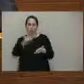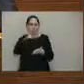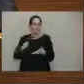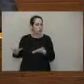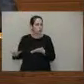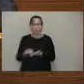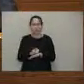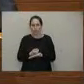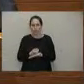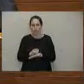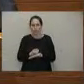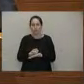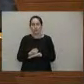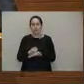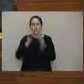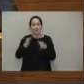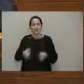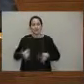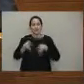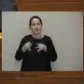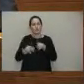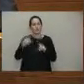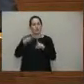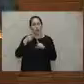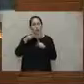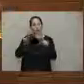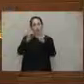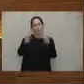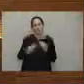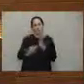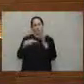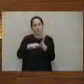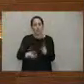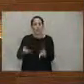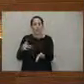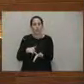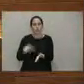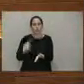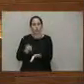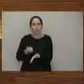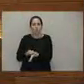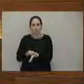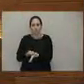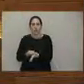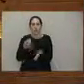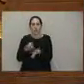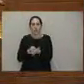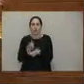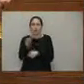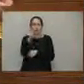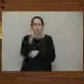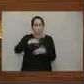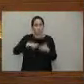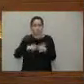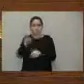ellos y que, en todo caso, haga referencia a la modalidad del sistema por el que va a efectuarse el pago, cuánto va a pagar el usuario